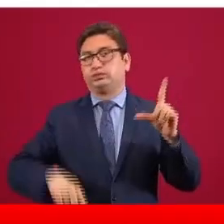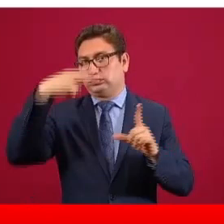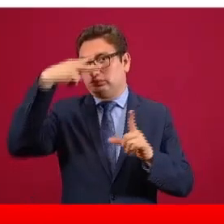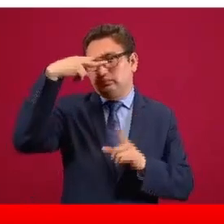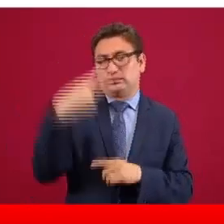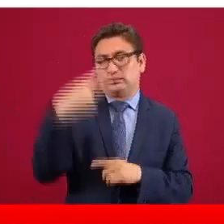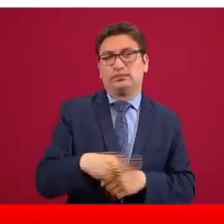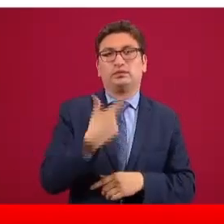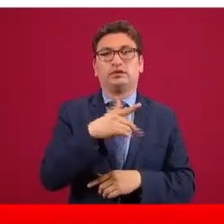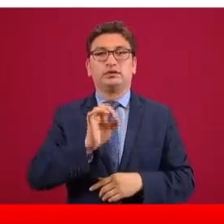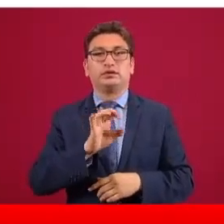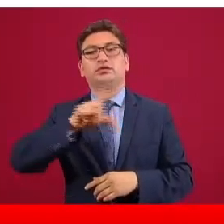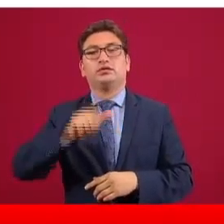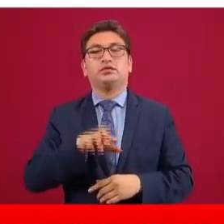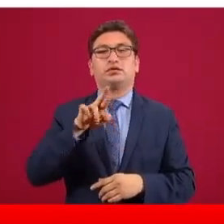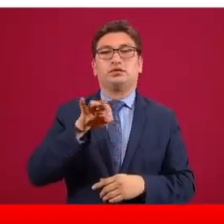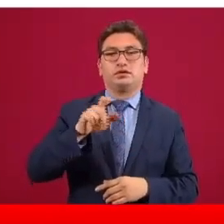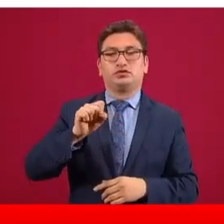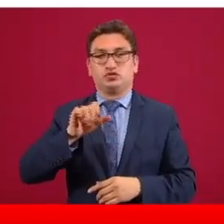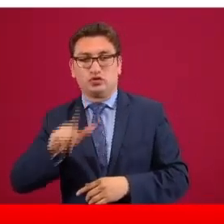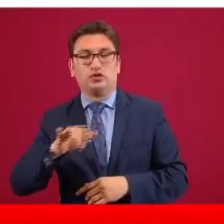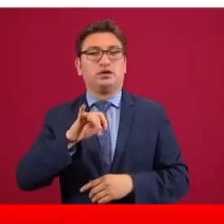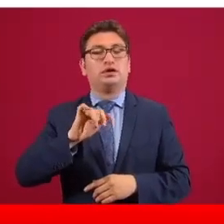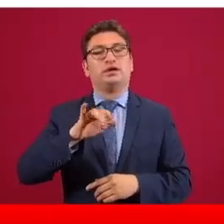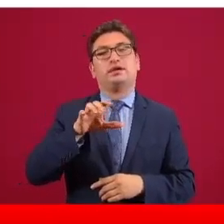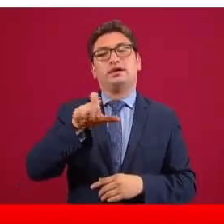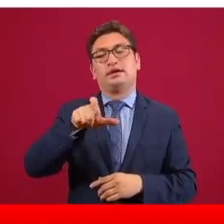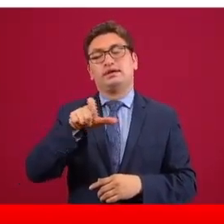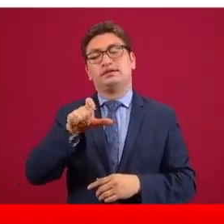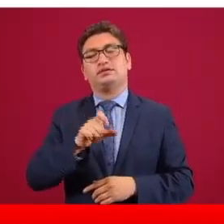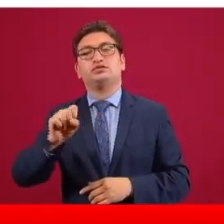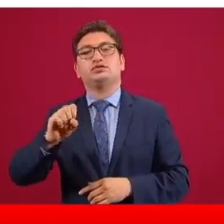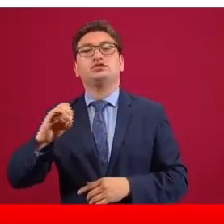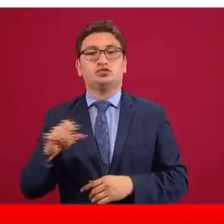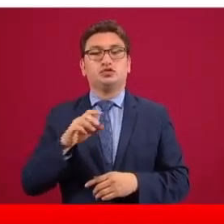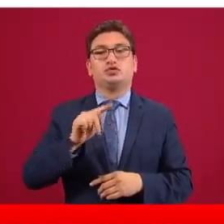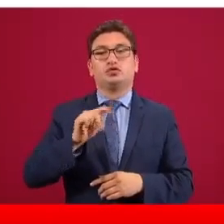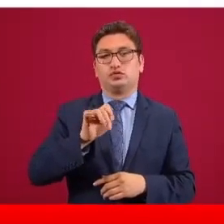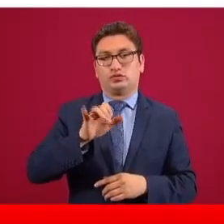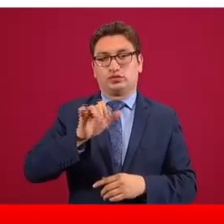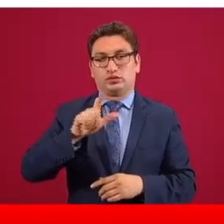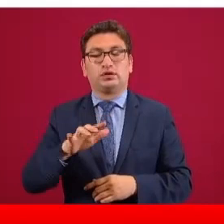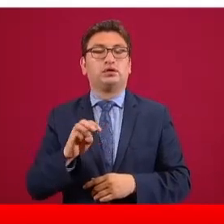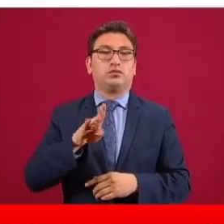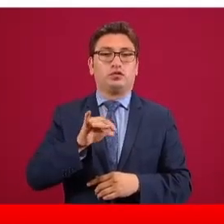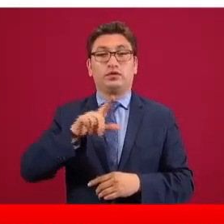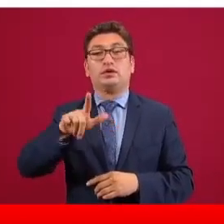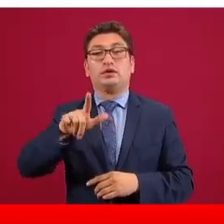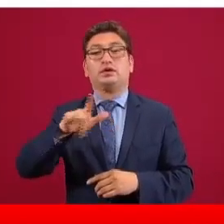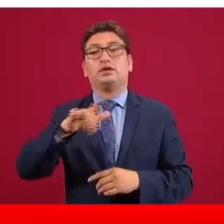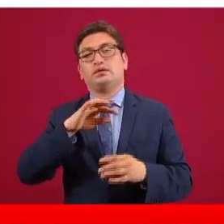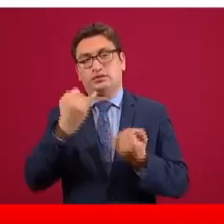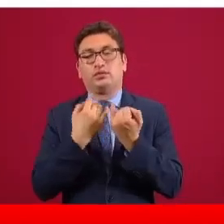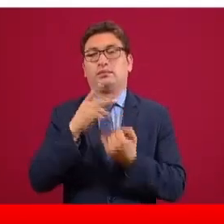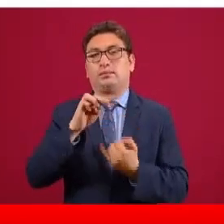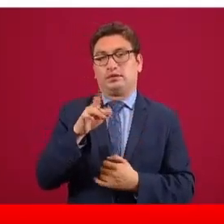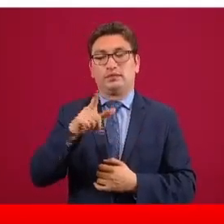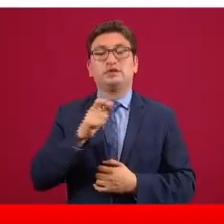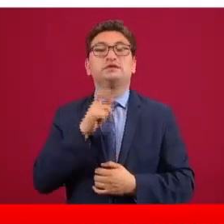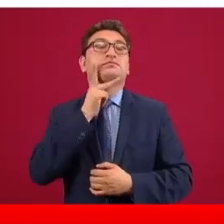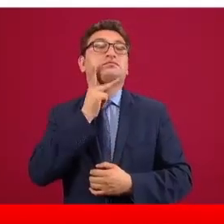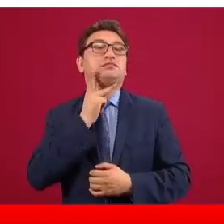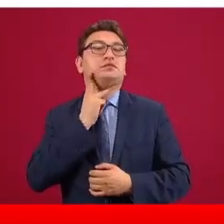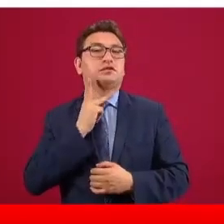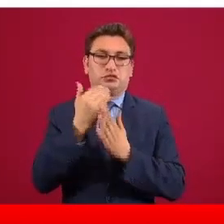sigue Repsol, ExxonMobil, Total, y ya llegando a la media la franquicia Pemex, mientras que las más